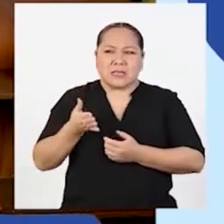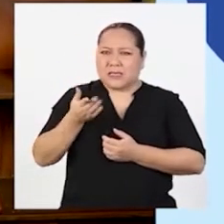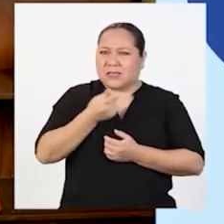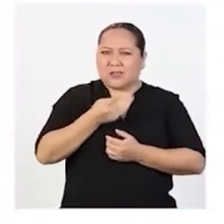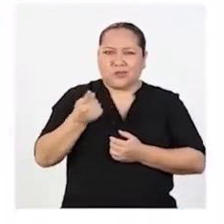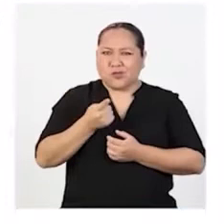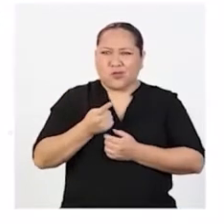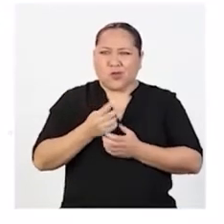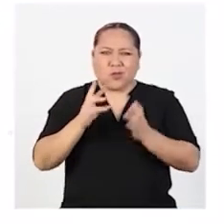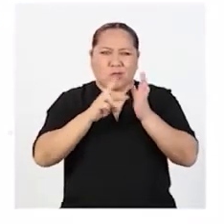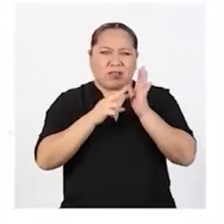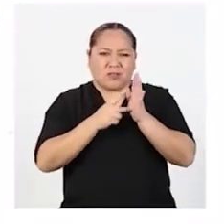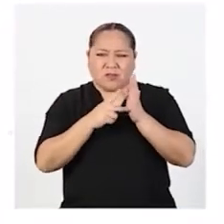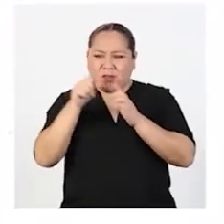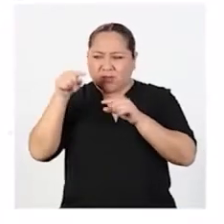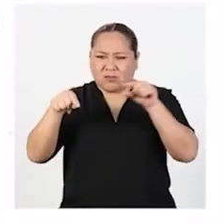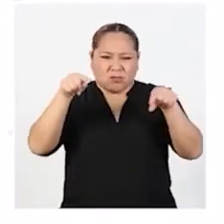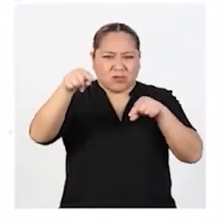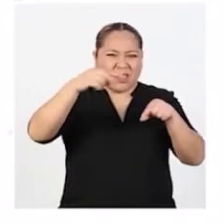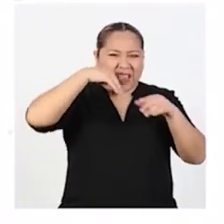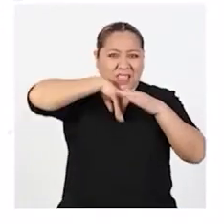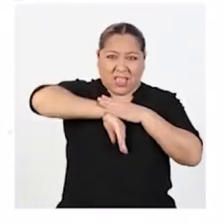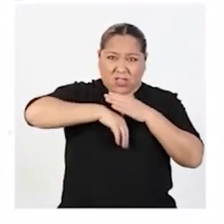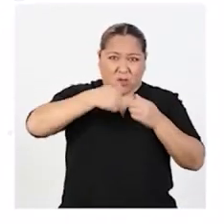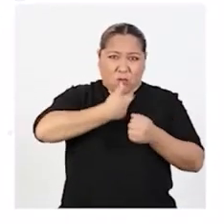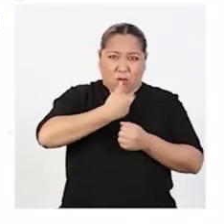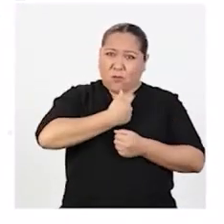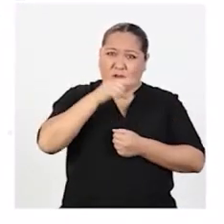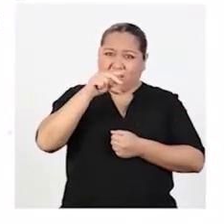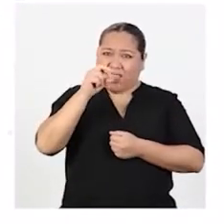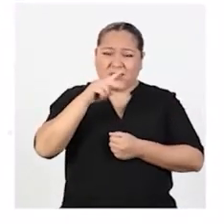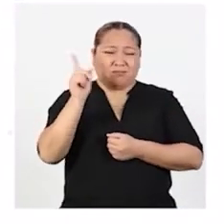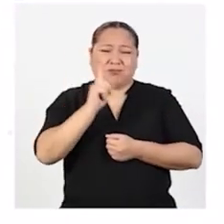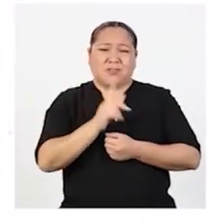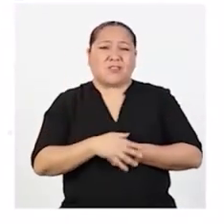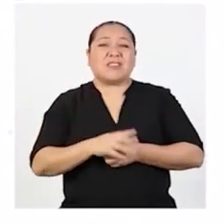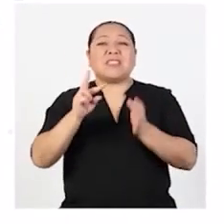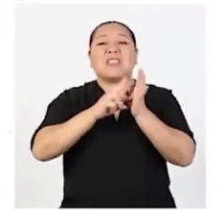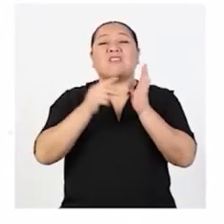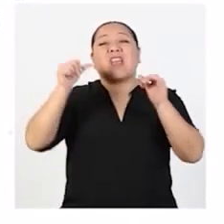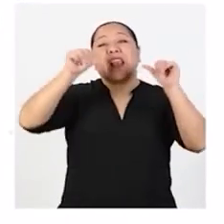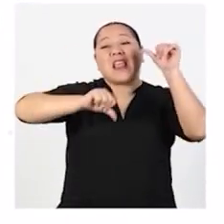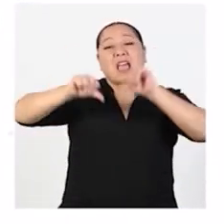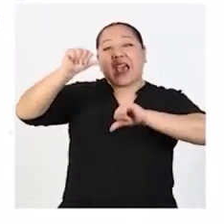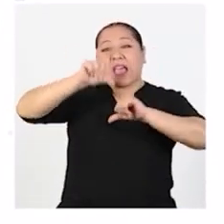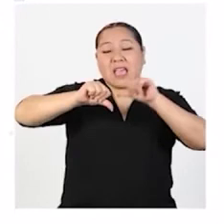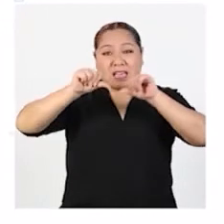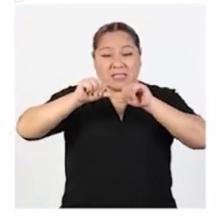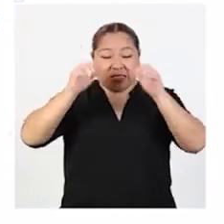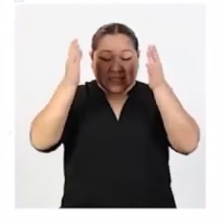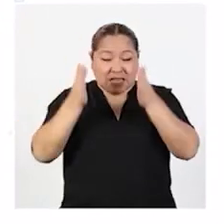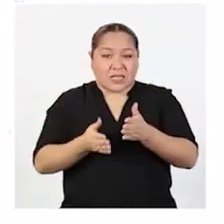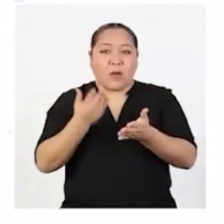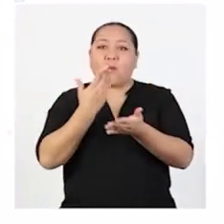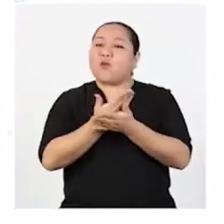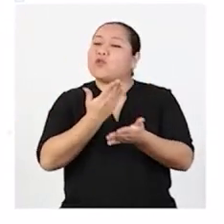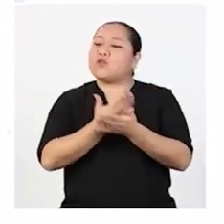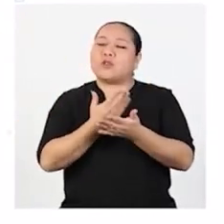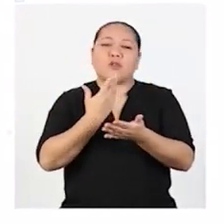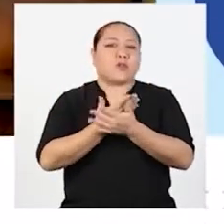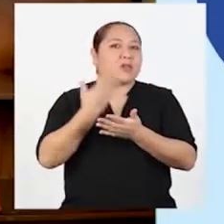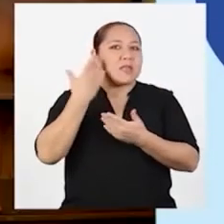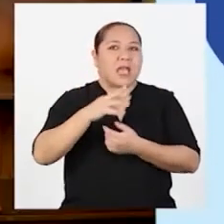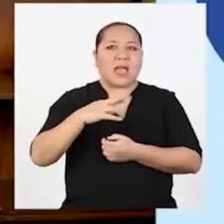significación genética alguna. Entonces, esto significa que la ciencia ha mostrado que el racismo no tiene asidero